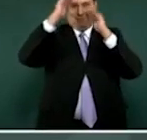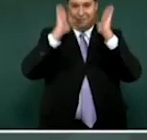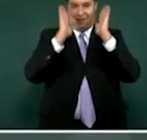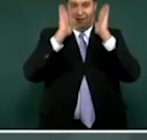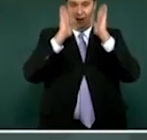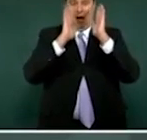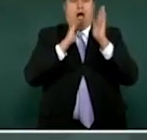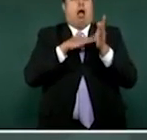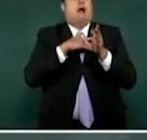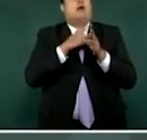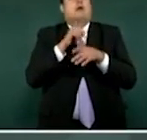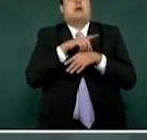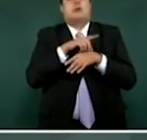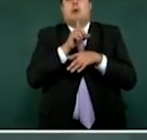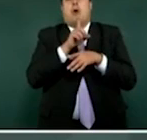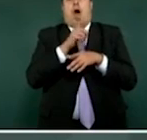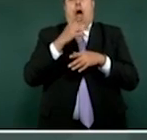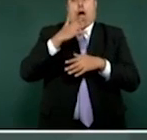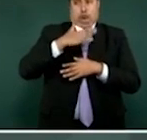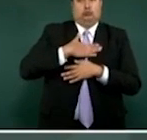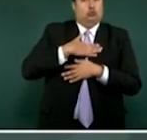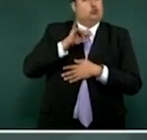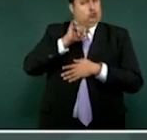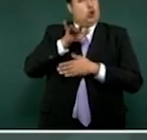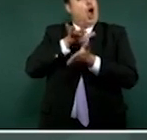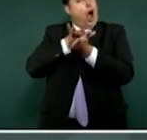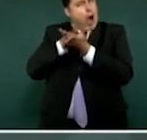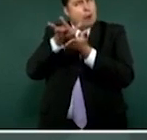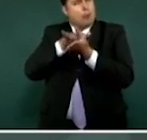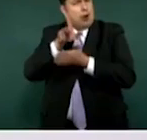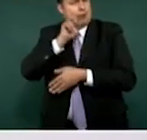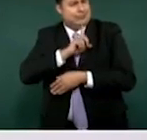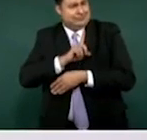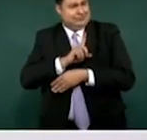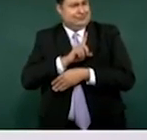se disfrazan de feminista.